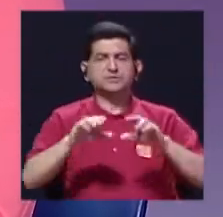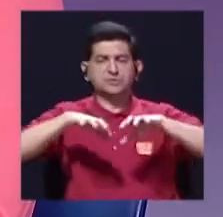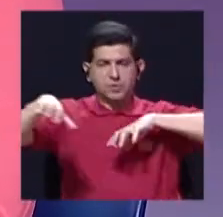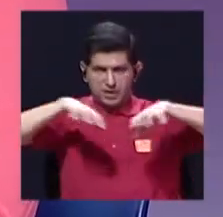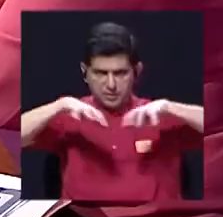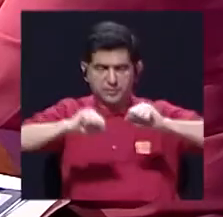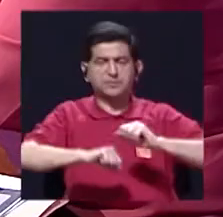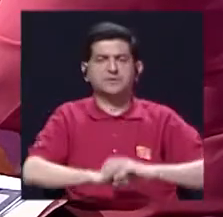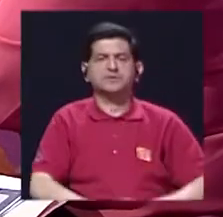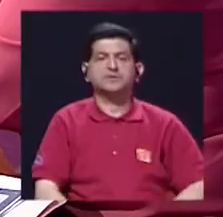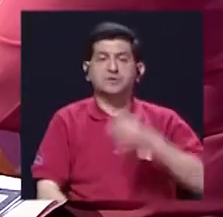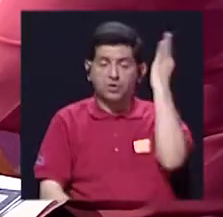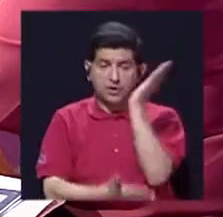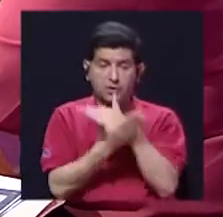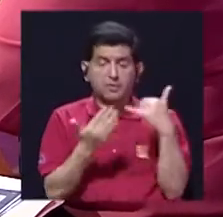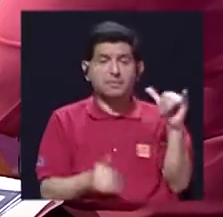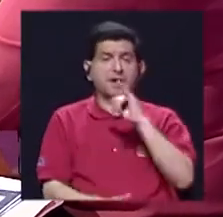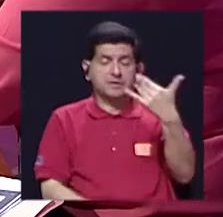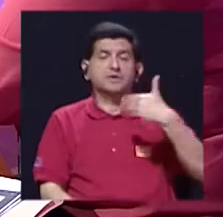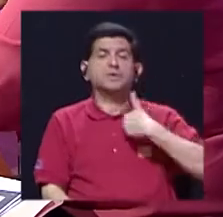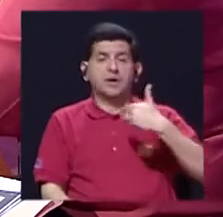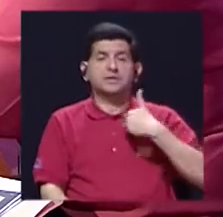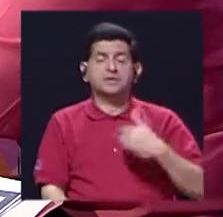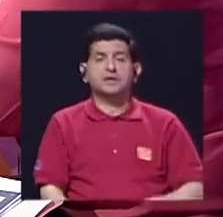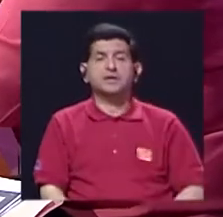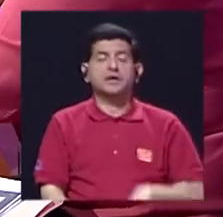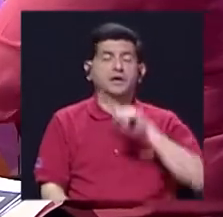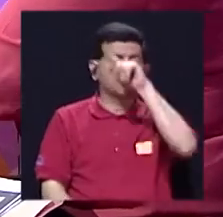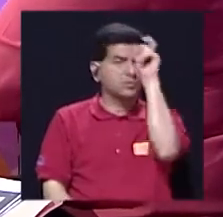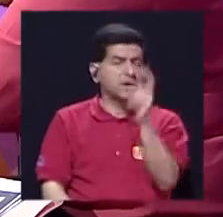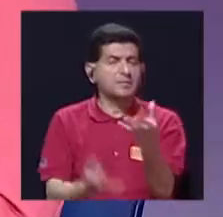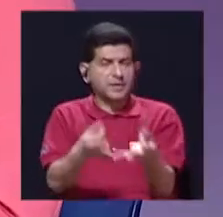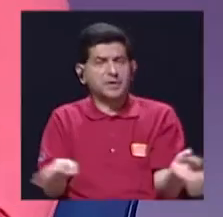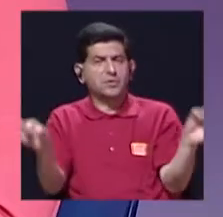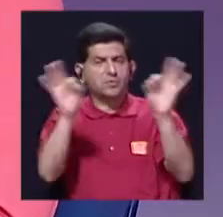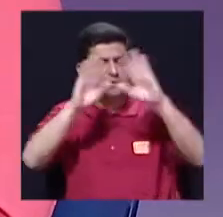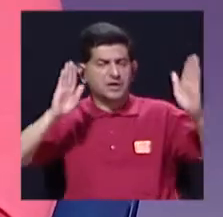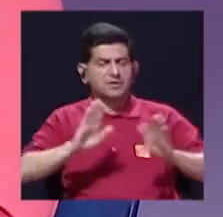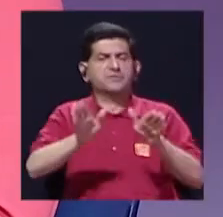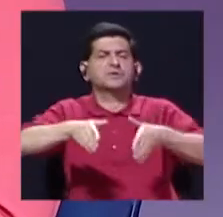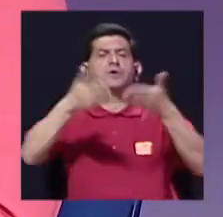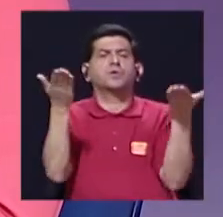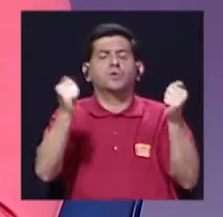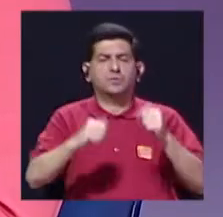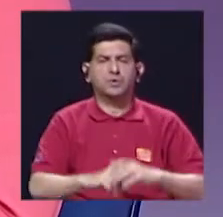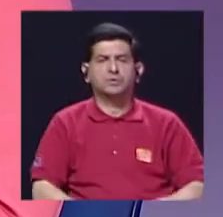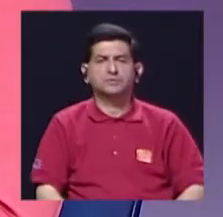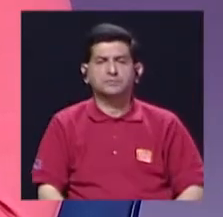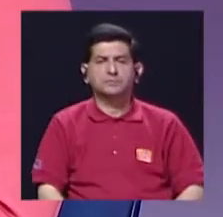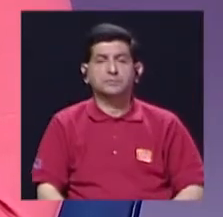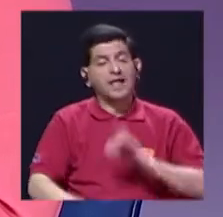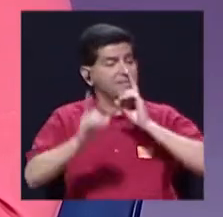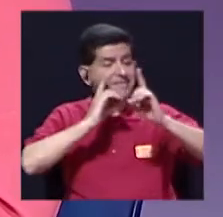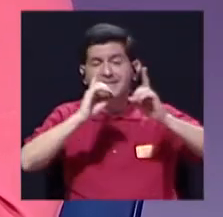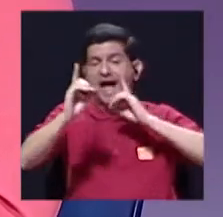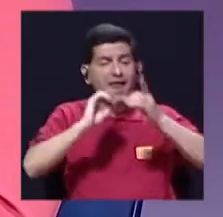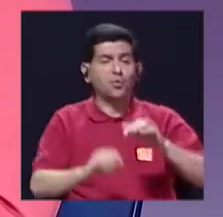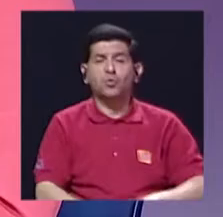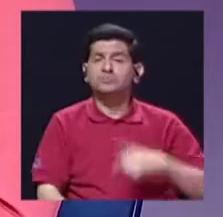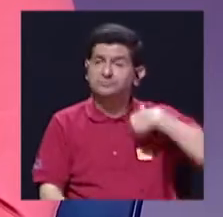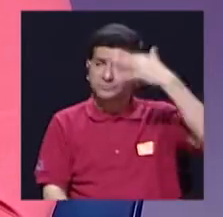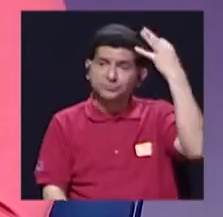Creo que esa es parte también de un gran cuestionamiento. ¿Cómo enfrentar esa parte? Con diálogo. Yo creo